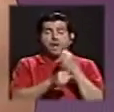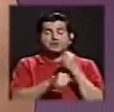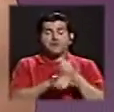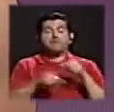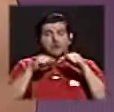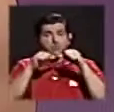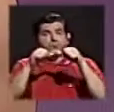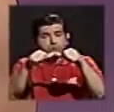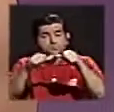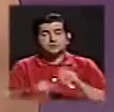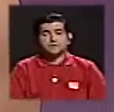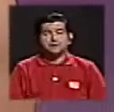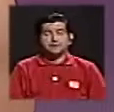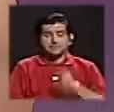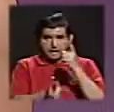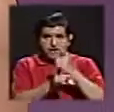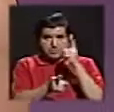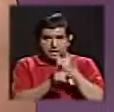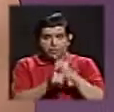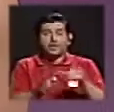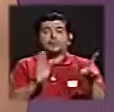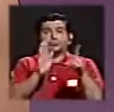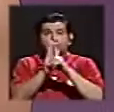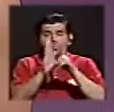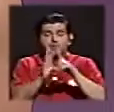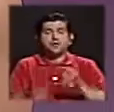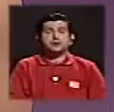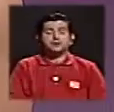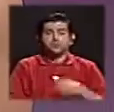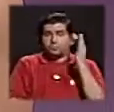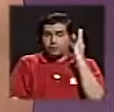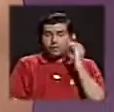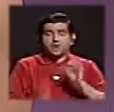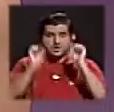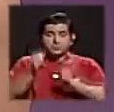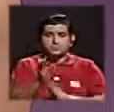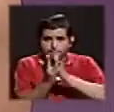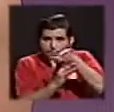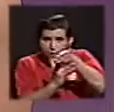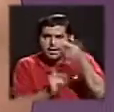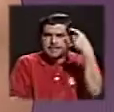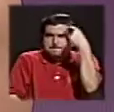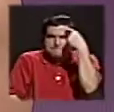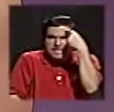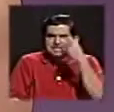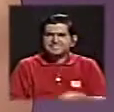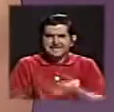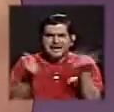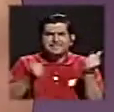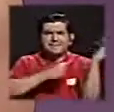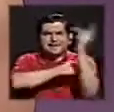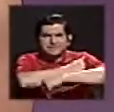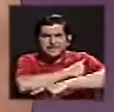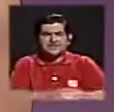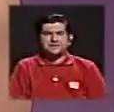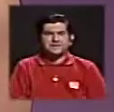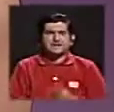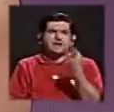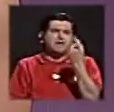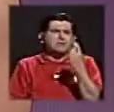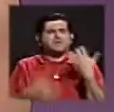todavía para que efectivamente sea un derecho al alcance de las mujeres. Y entonces, para pensar en despenalizar en otras causales, nos